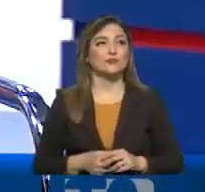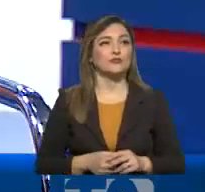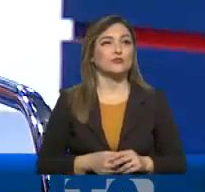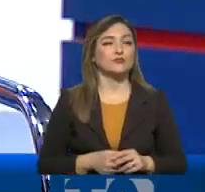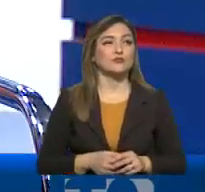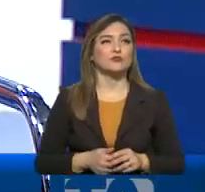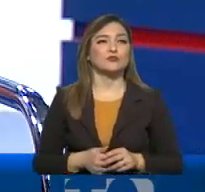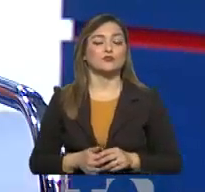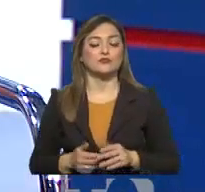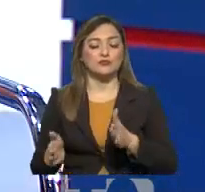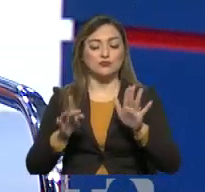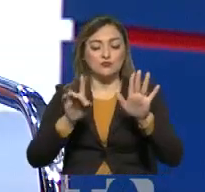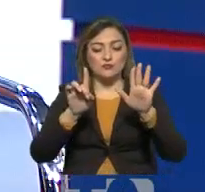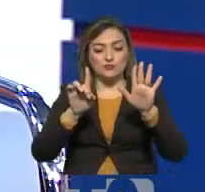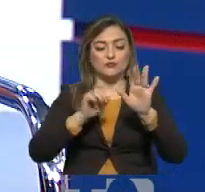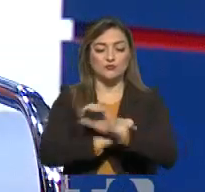horas.